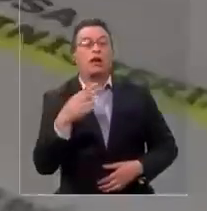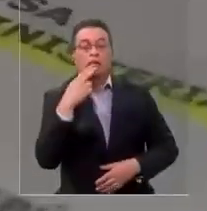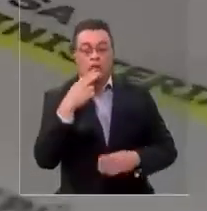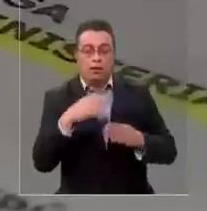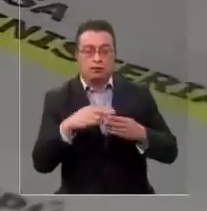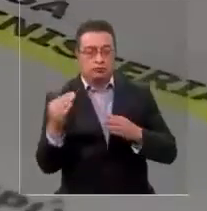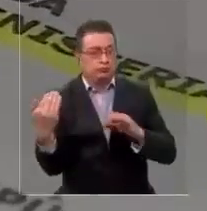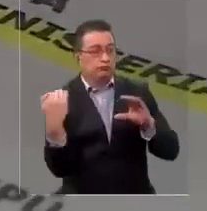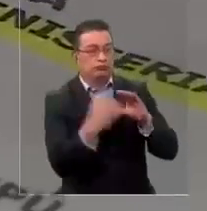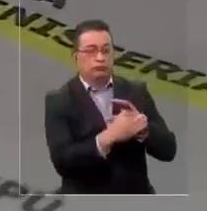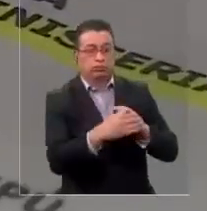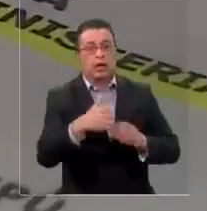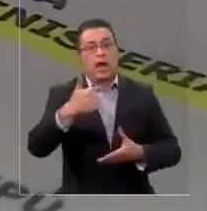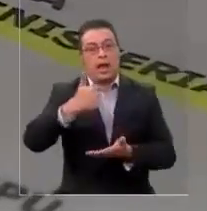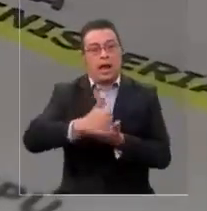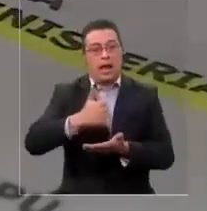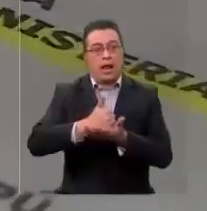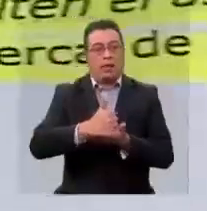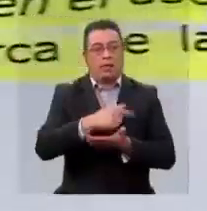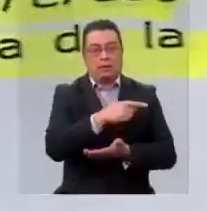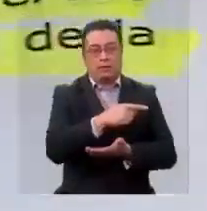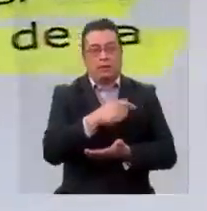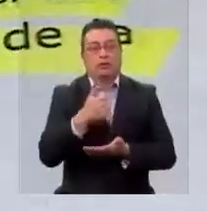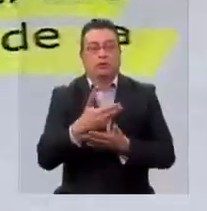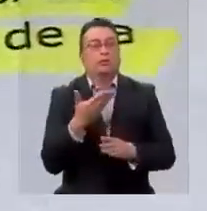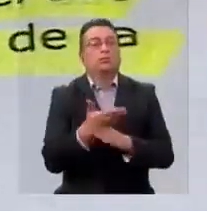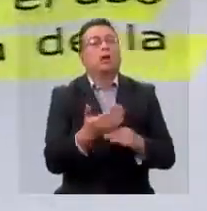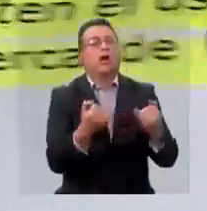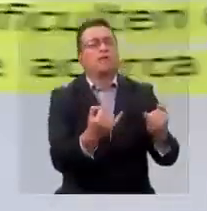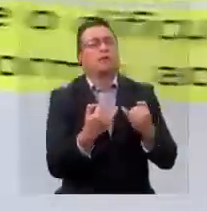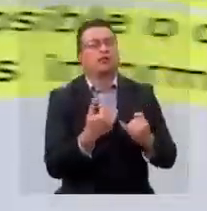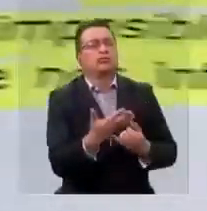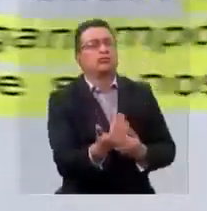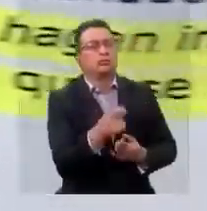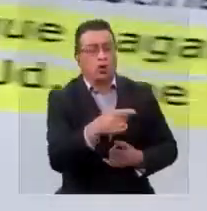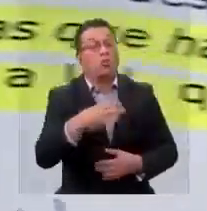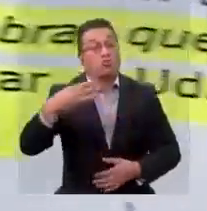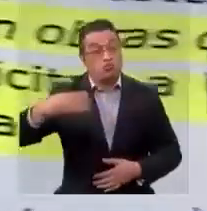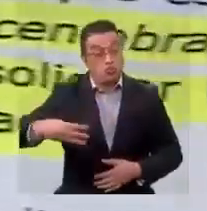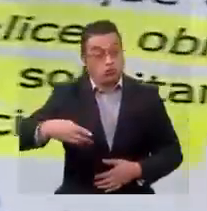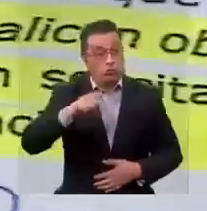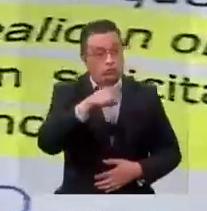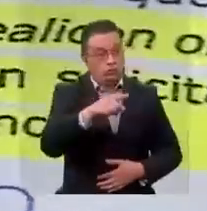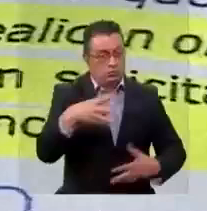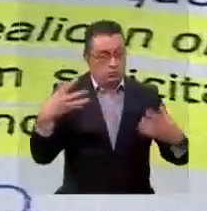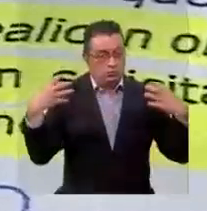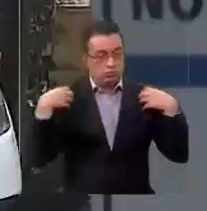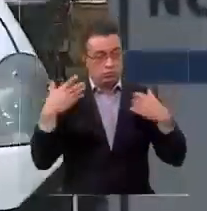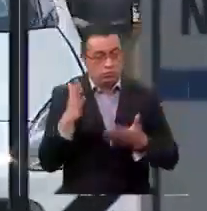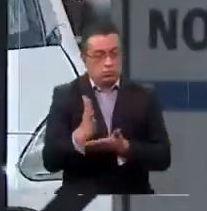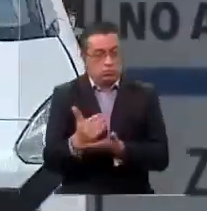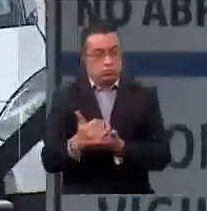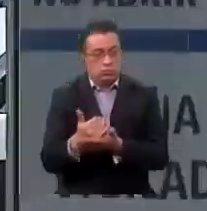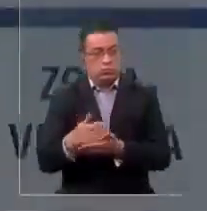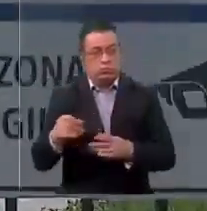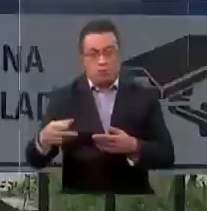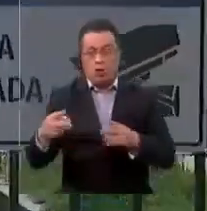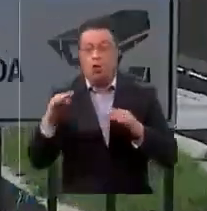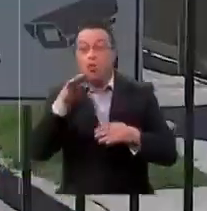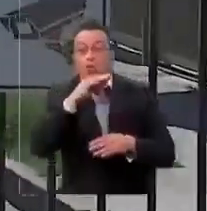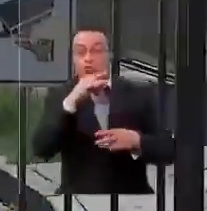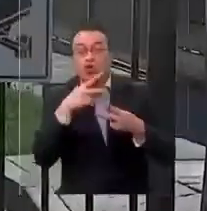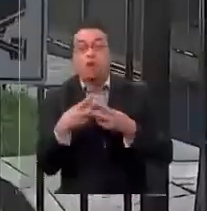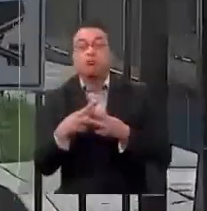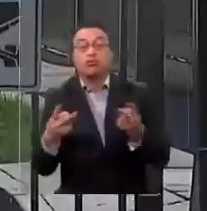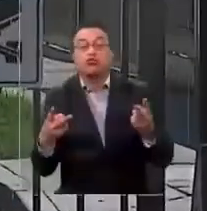un oficio a la alcaldesa Katy Barriga, solicitando información y recalcando que son los municipios los que administran los bienes de uso